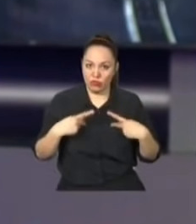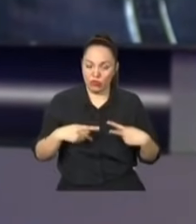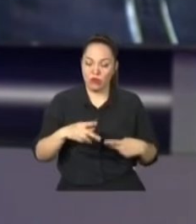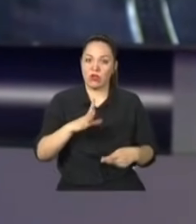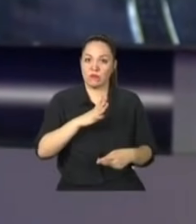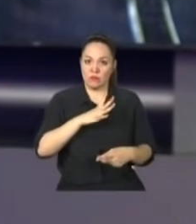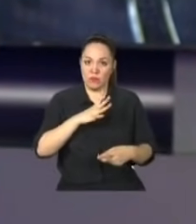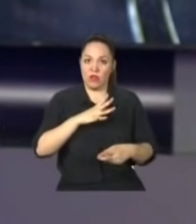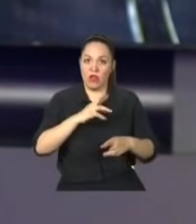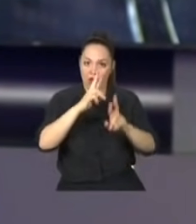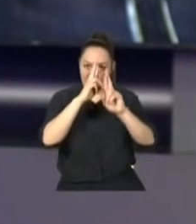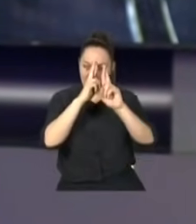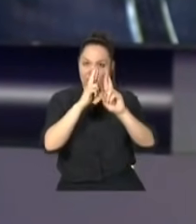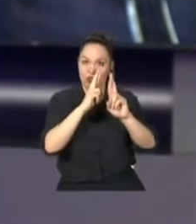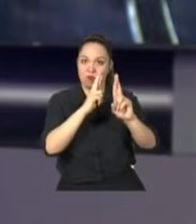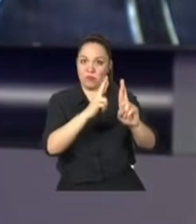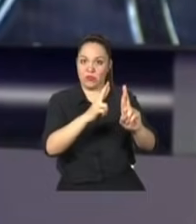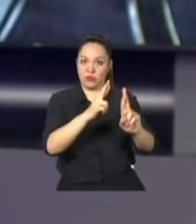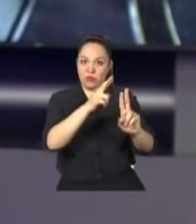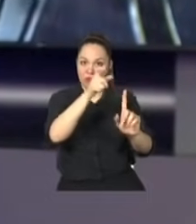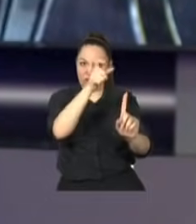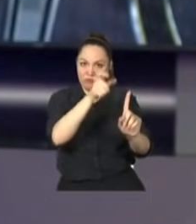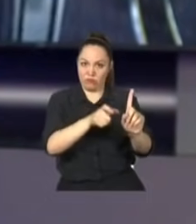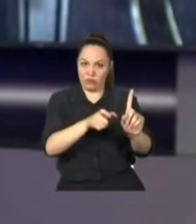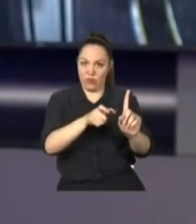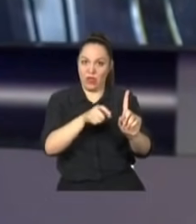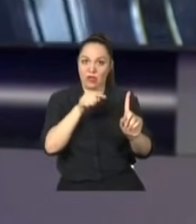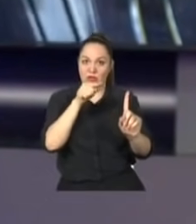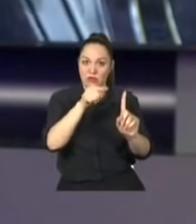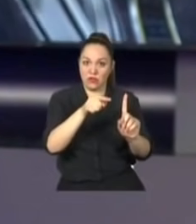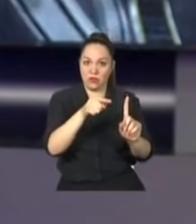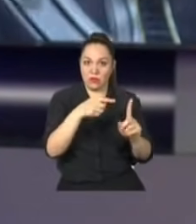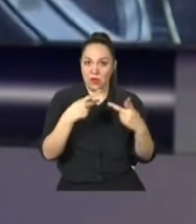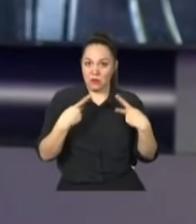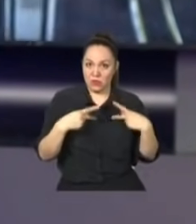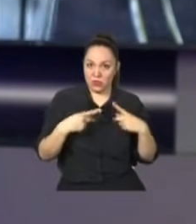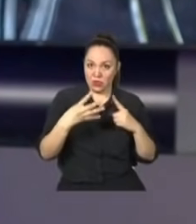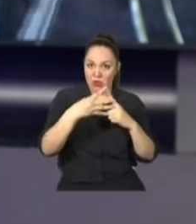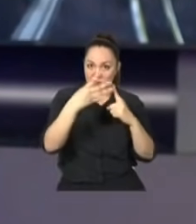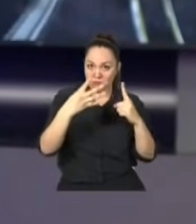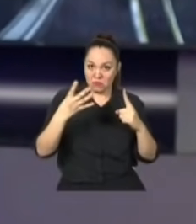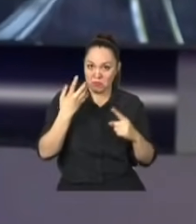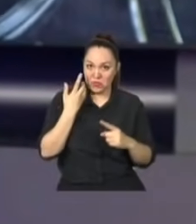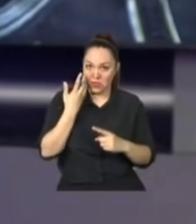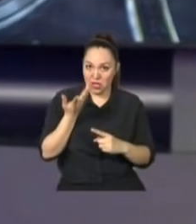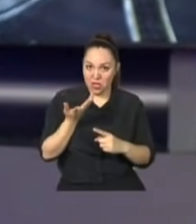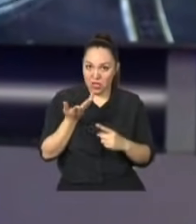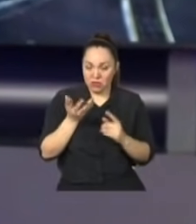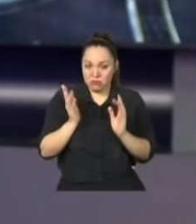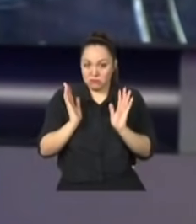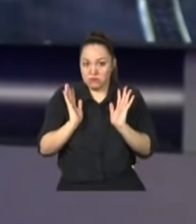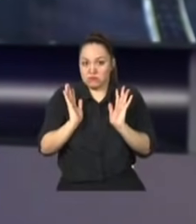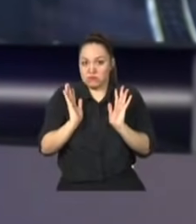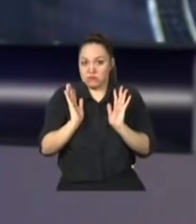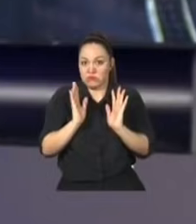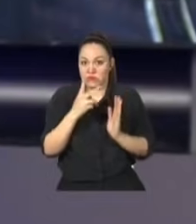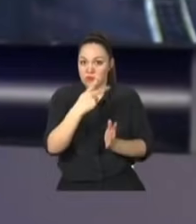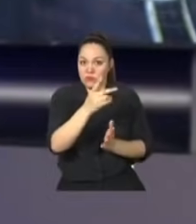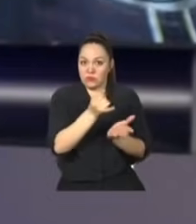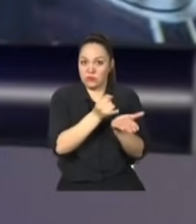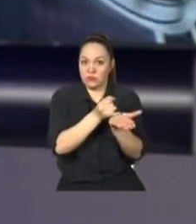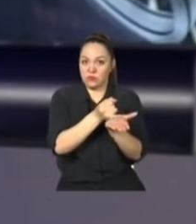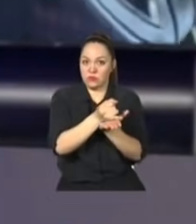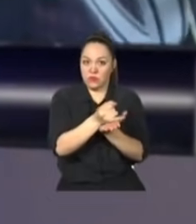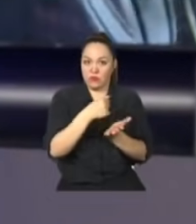respeto hacia las personas. Si una persona quiere ser así, pues adelante. Yo soy como